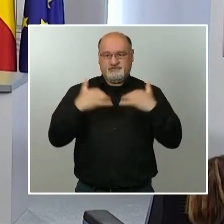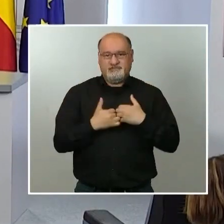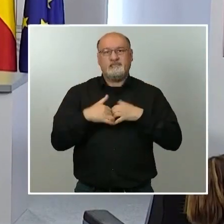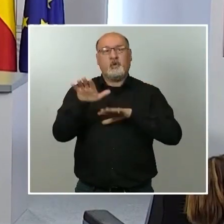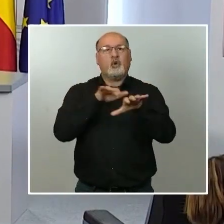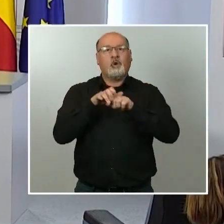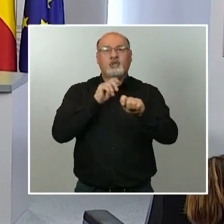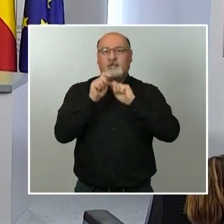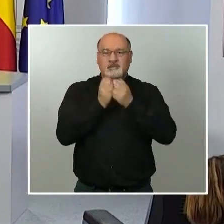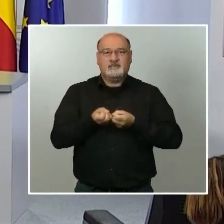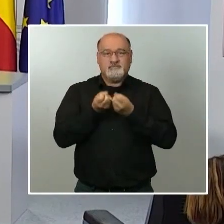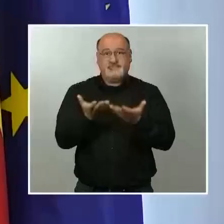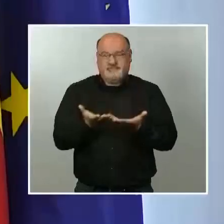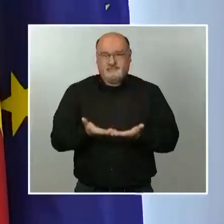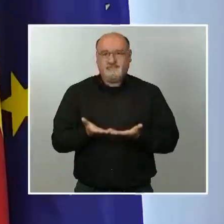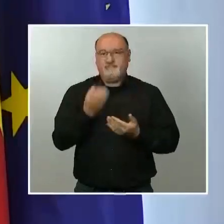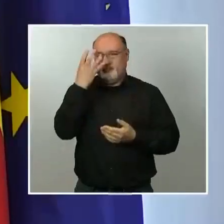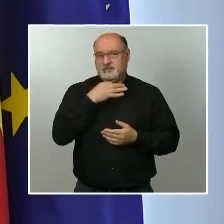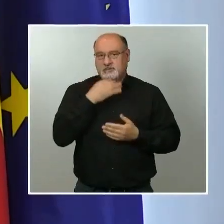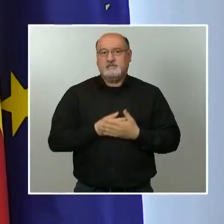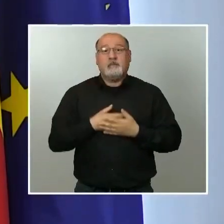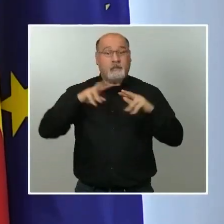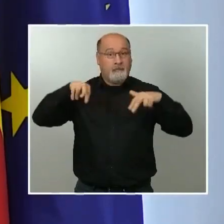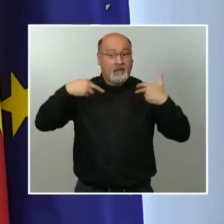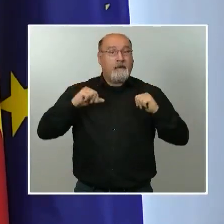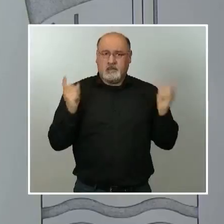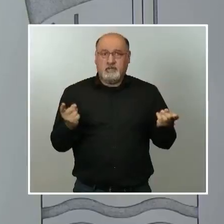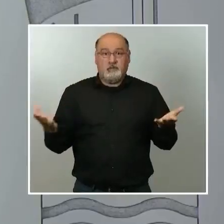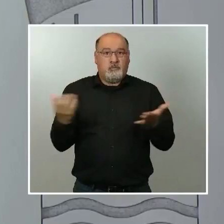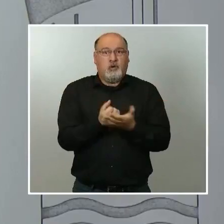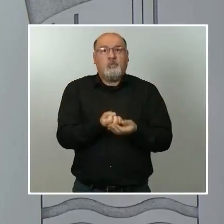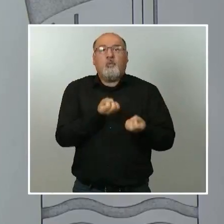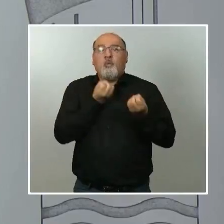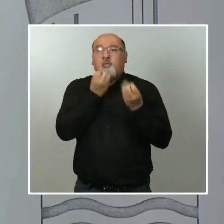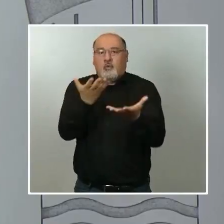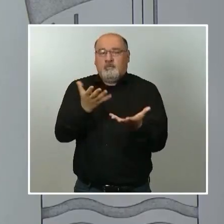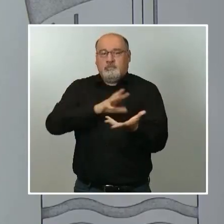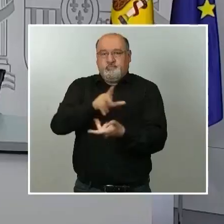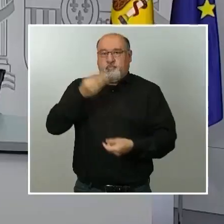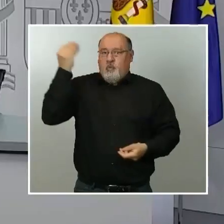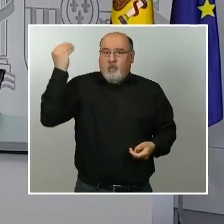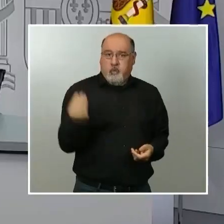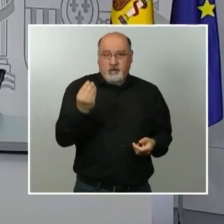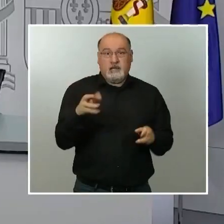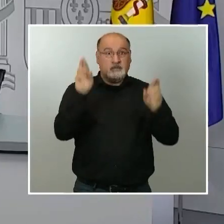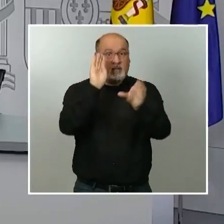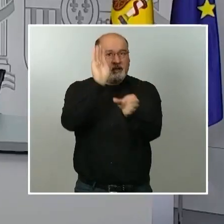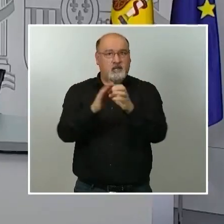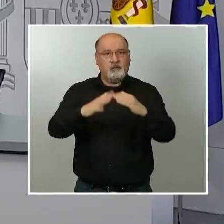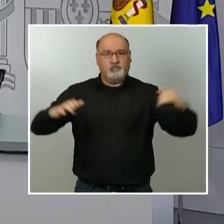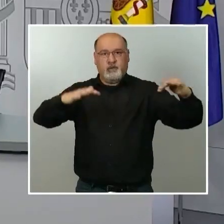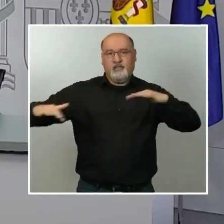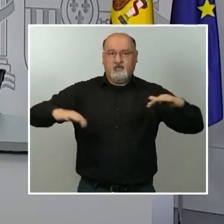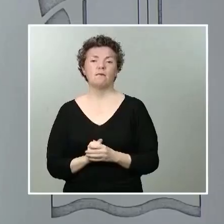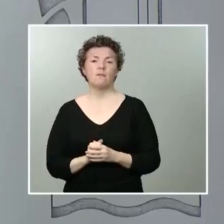manuel rodríguez uribes en rueda de prensa junto a la ministra de sanidad- carolina darias quien ha dado más detalles sobre esta vuelta